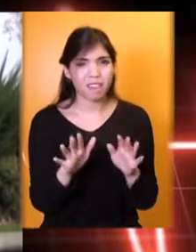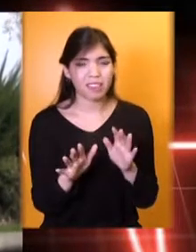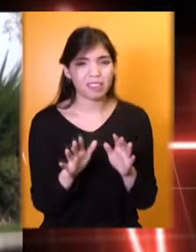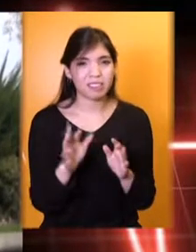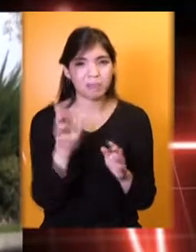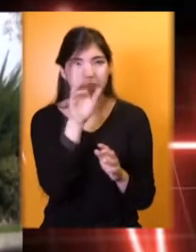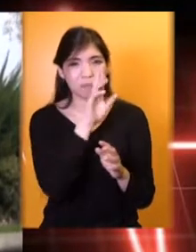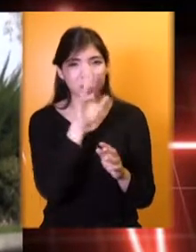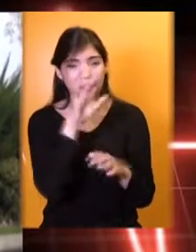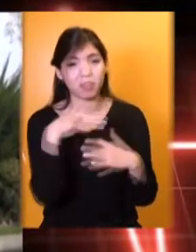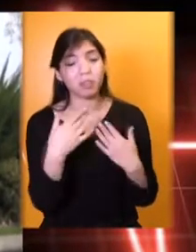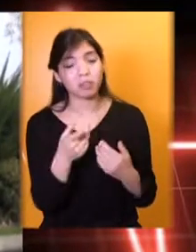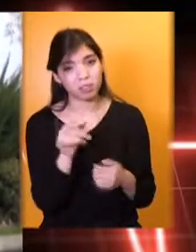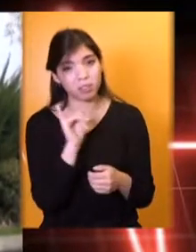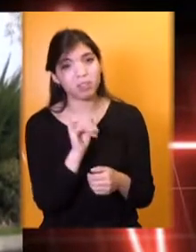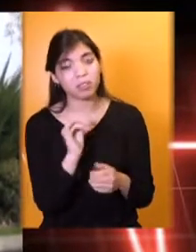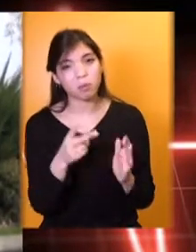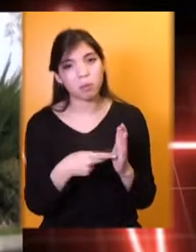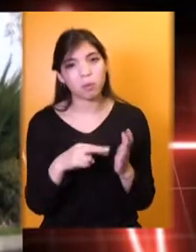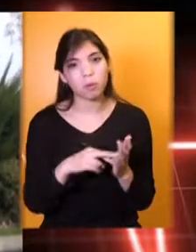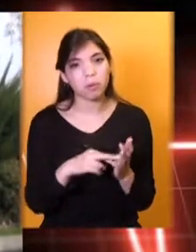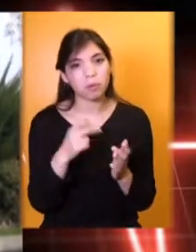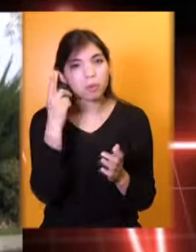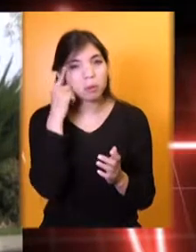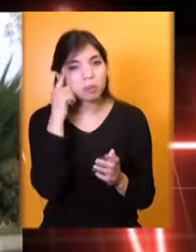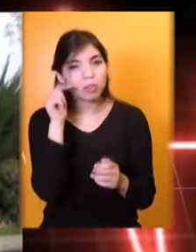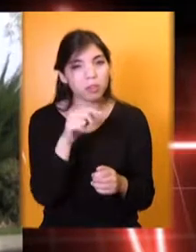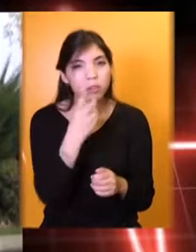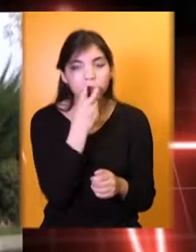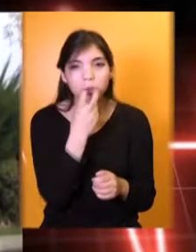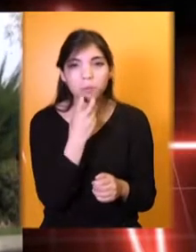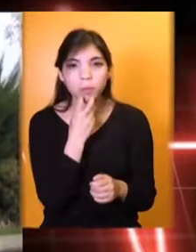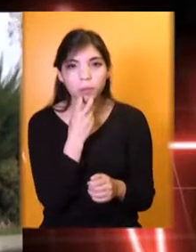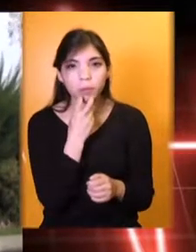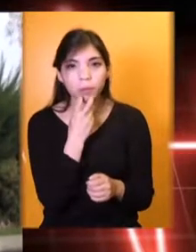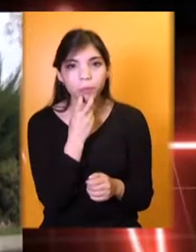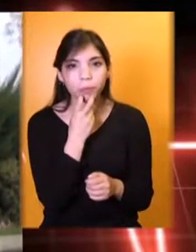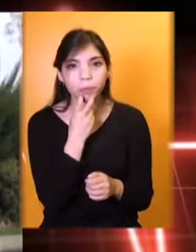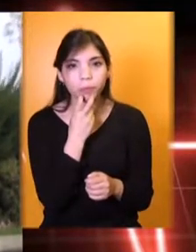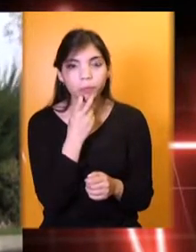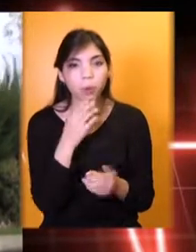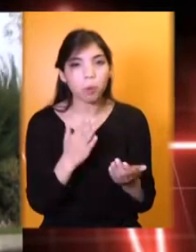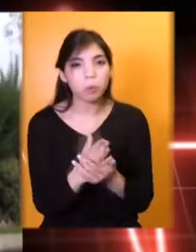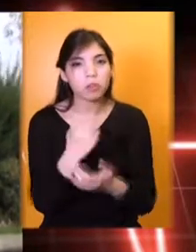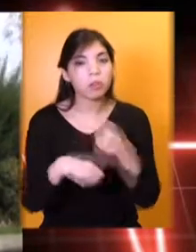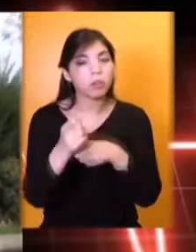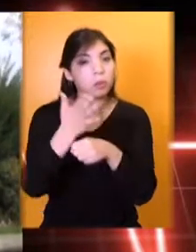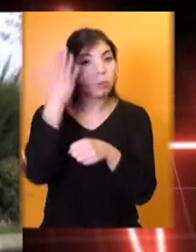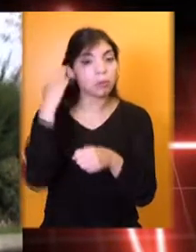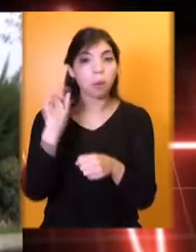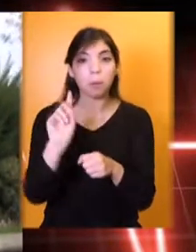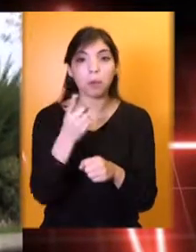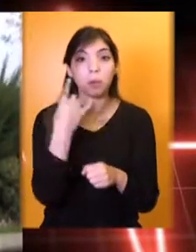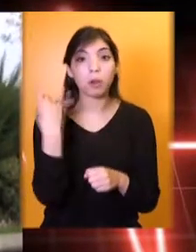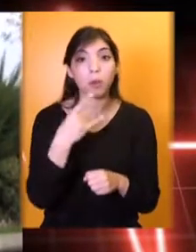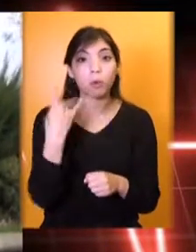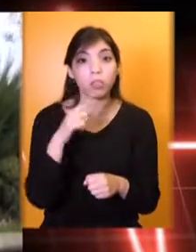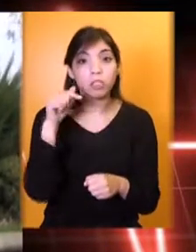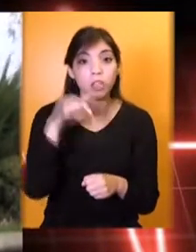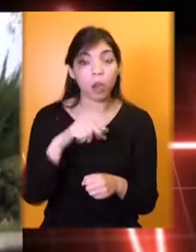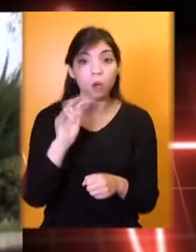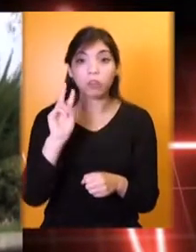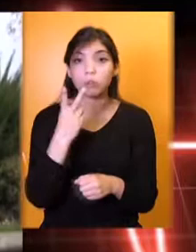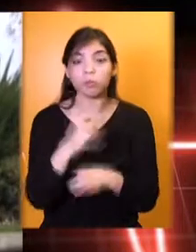una problemática. Entonces por eso estamos empezando el camino en Puerto Montt. Se empezó el año pasado con la primera alerta sanitaria.